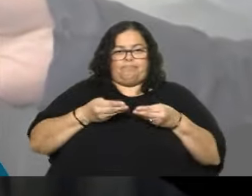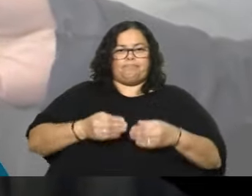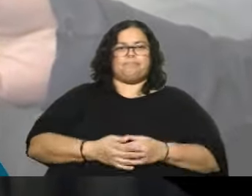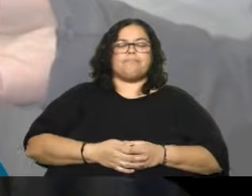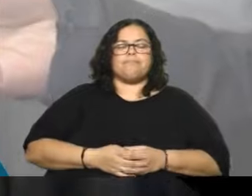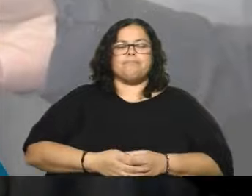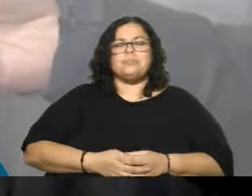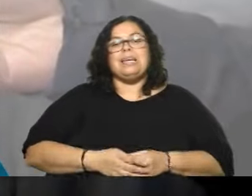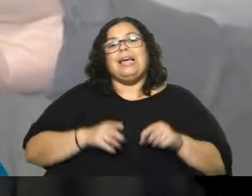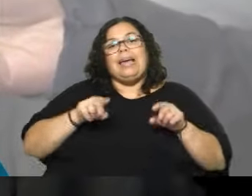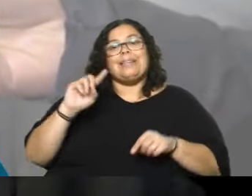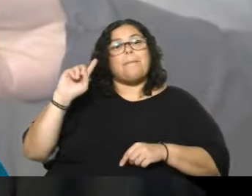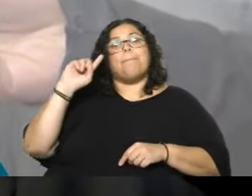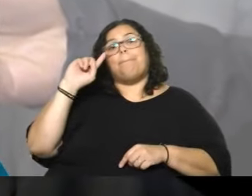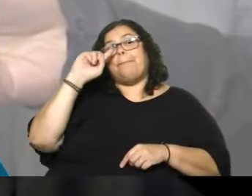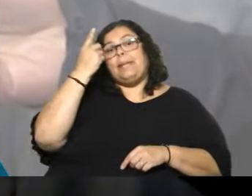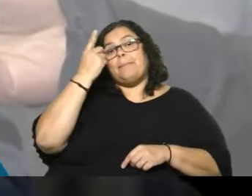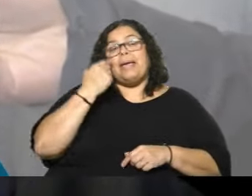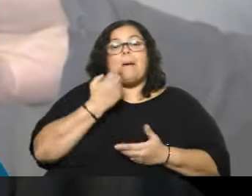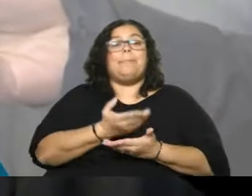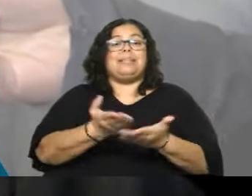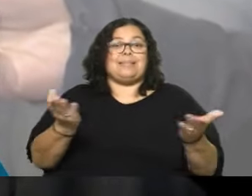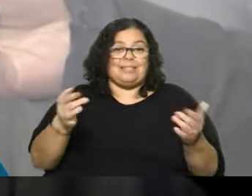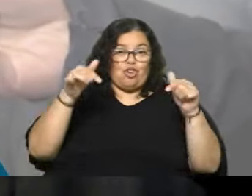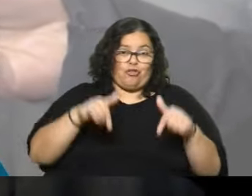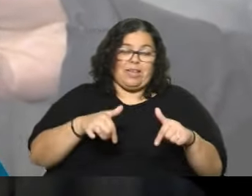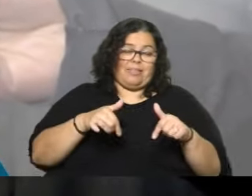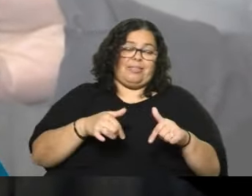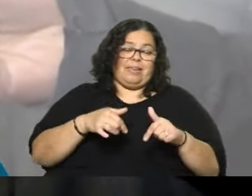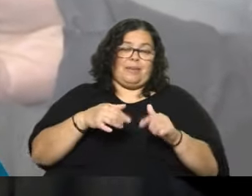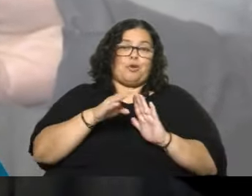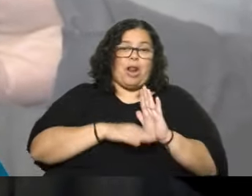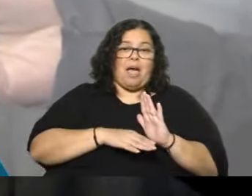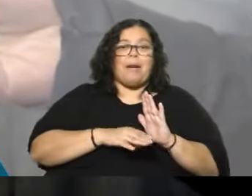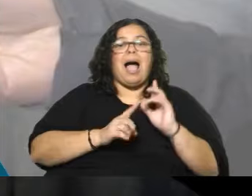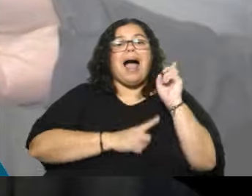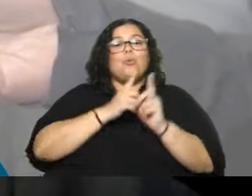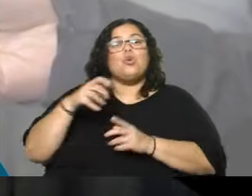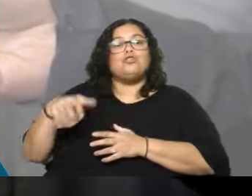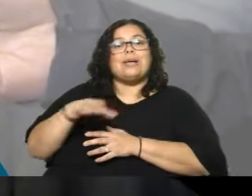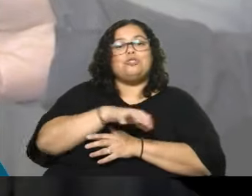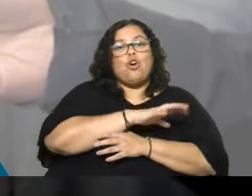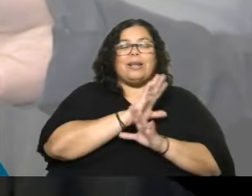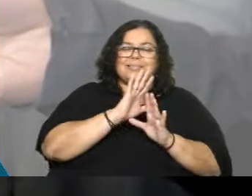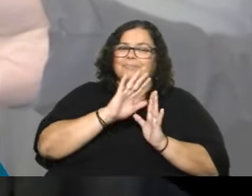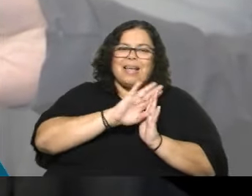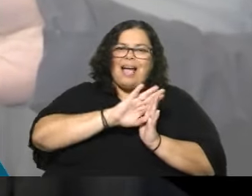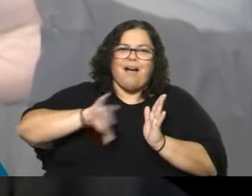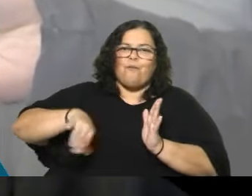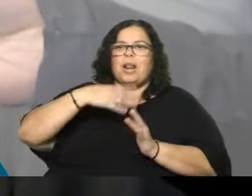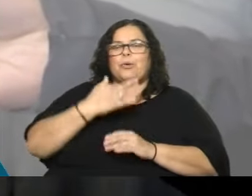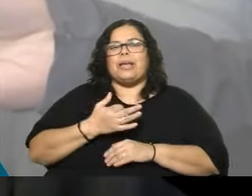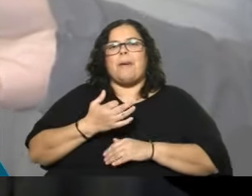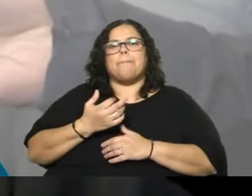información. Esta es una primera presentación. Hay algunos sectores que quedan afuera por la complejidad de cálculo, como pueden ser algunos